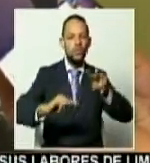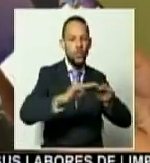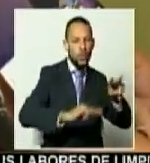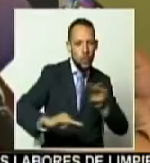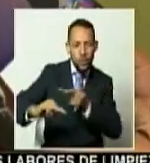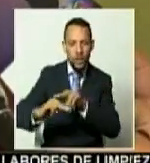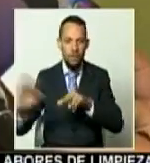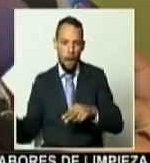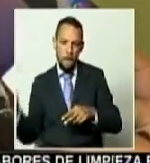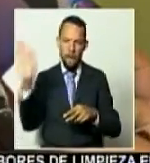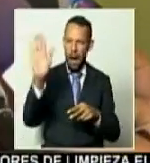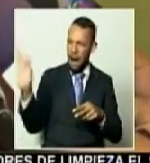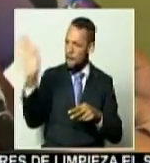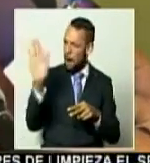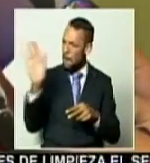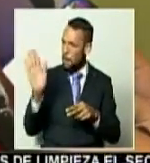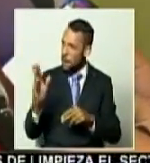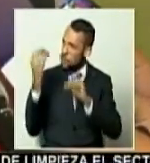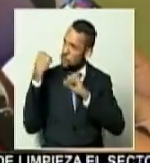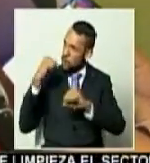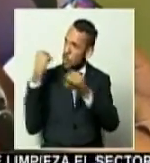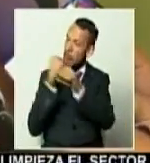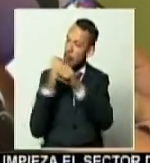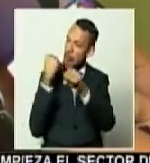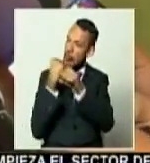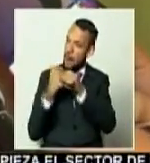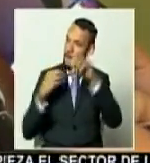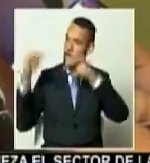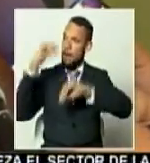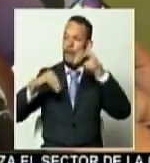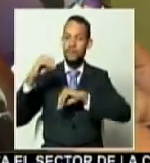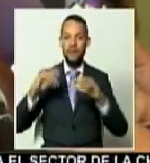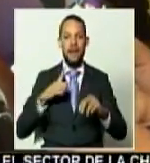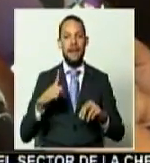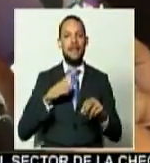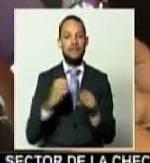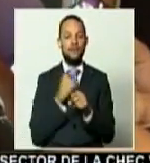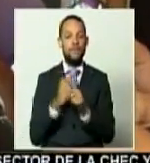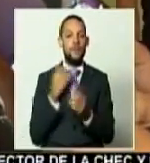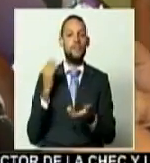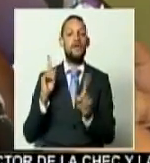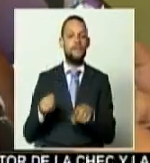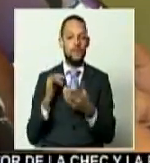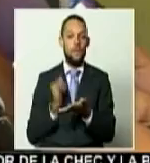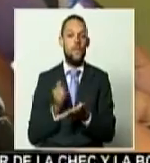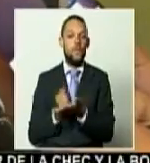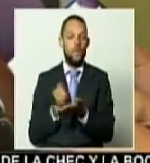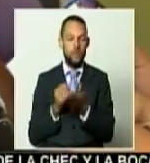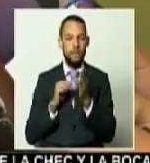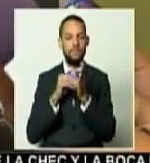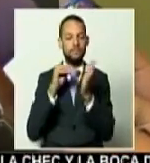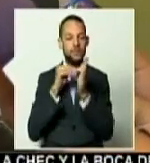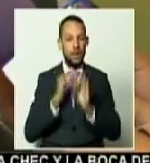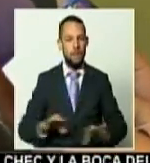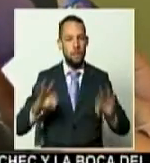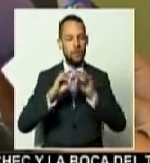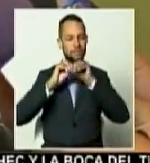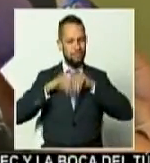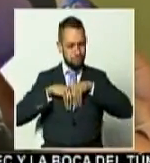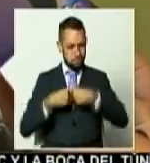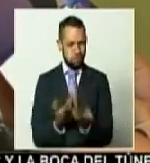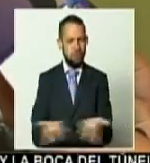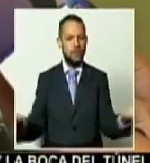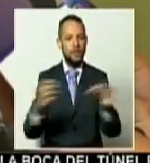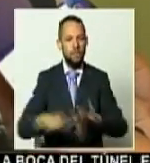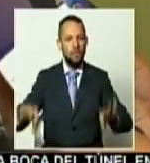nueva programación, con todo el esfuerzo que se está haciendo por parte del canal y de su junta directiva para cubrir con gran detalle,